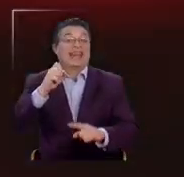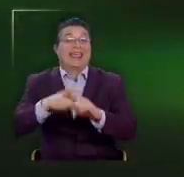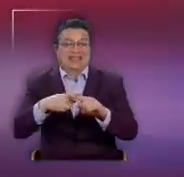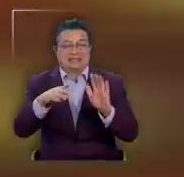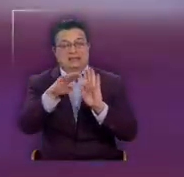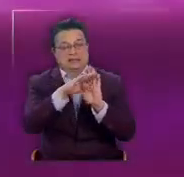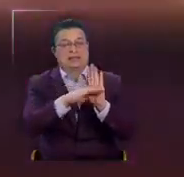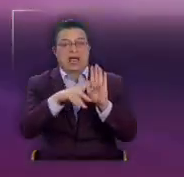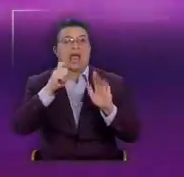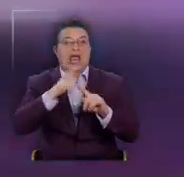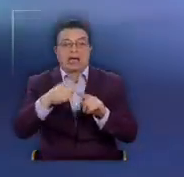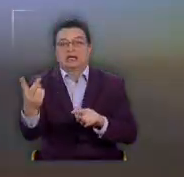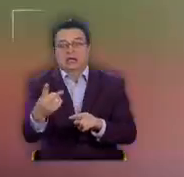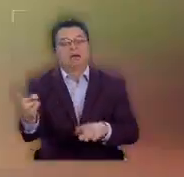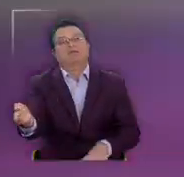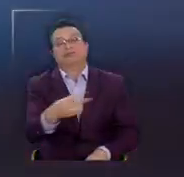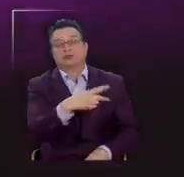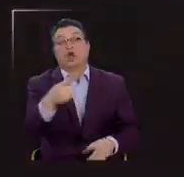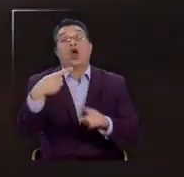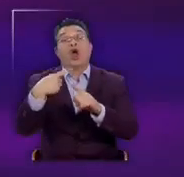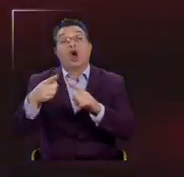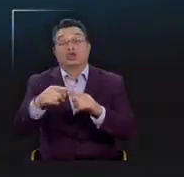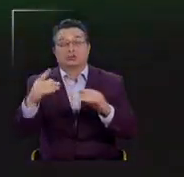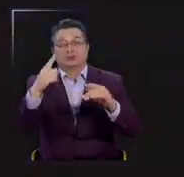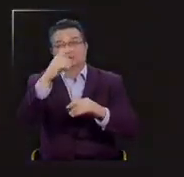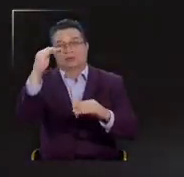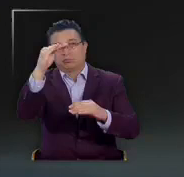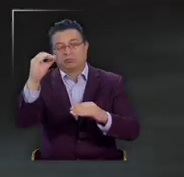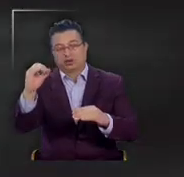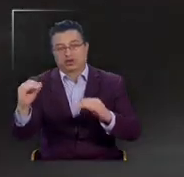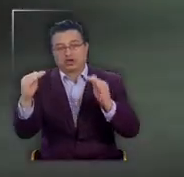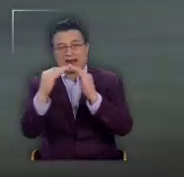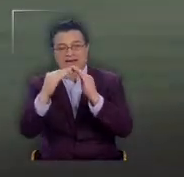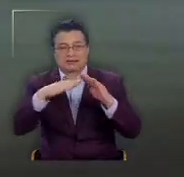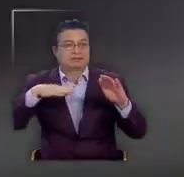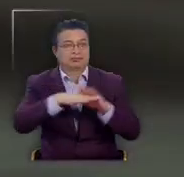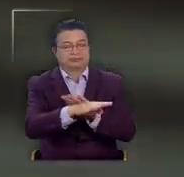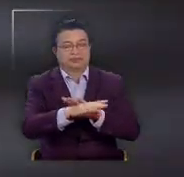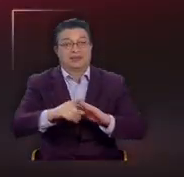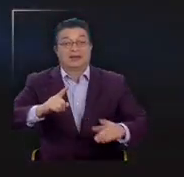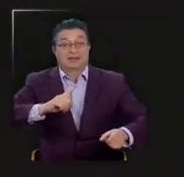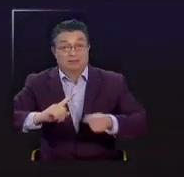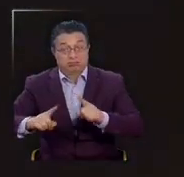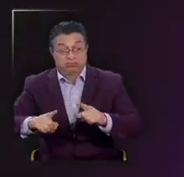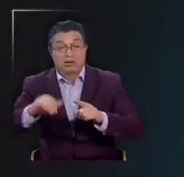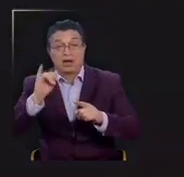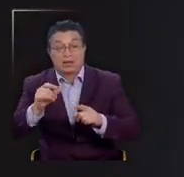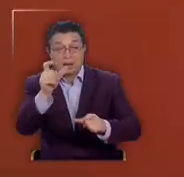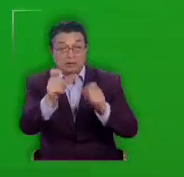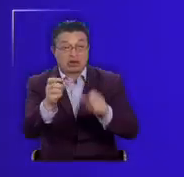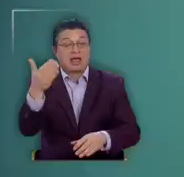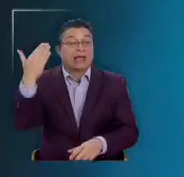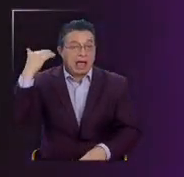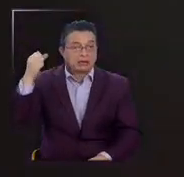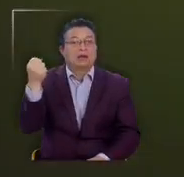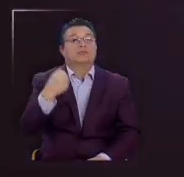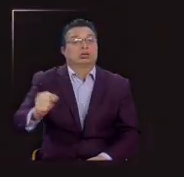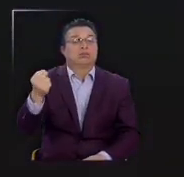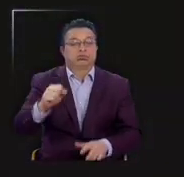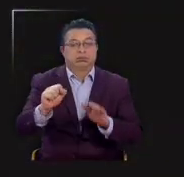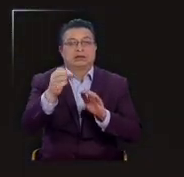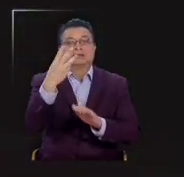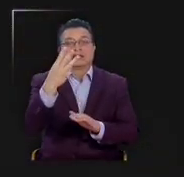anteriores. Para los demás, el arresto domiciliario total, entre ellas la organizadora y tres personas que ya habían incumplido el